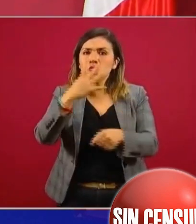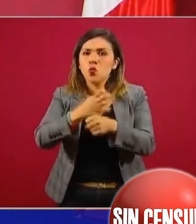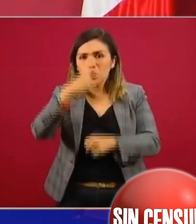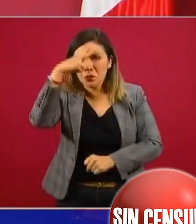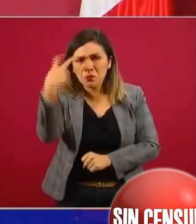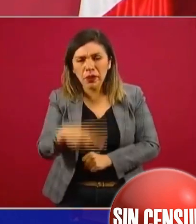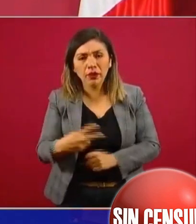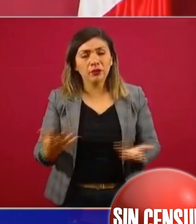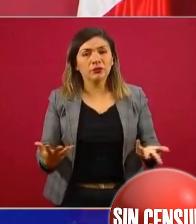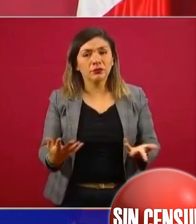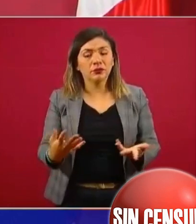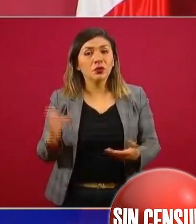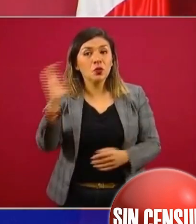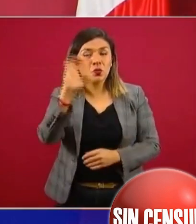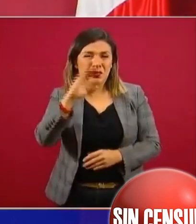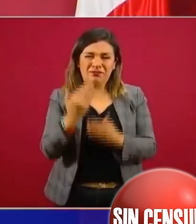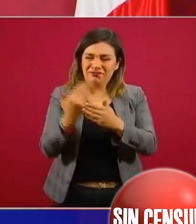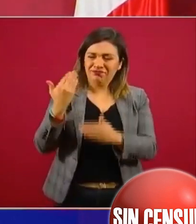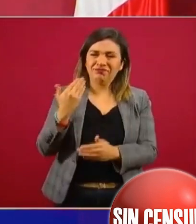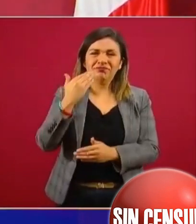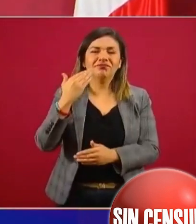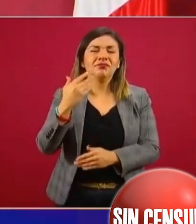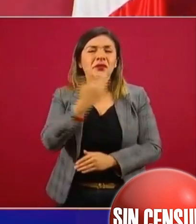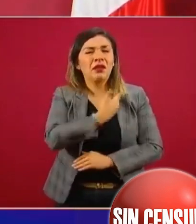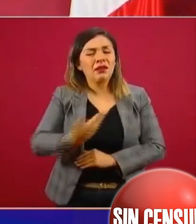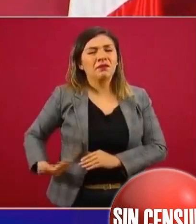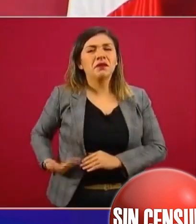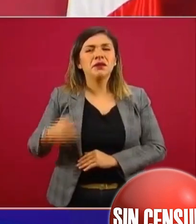Al final del gobierno de Salinas.